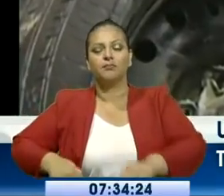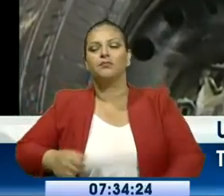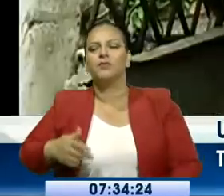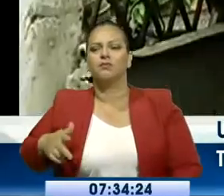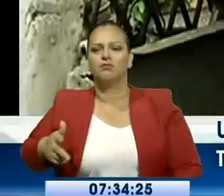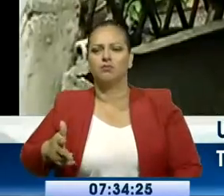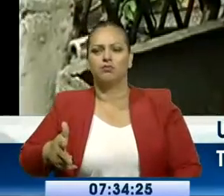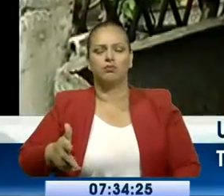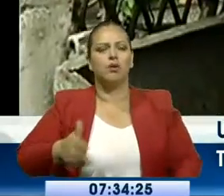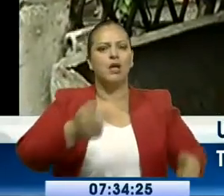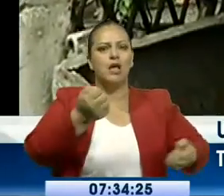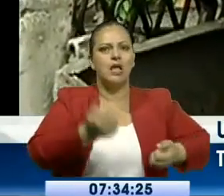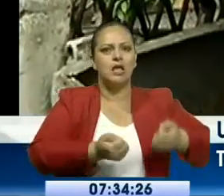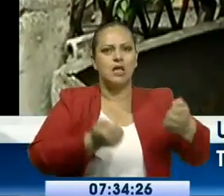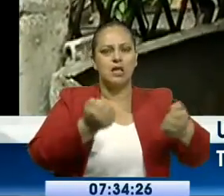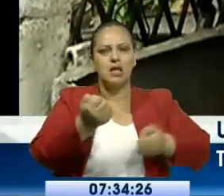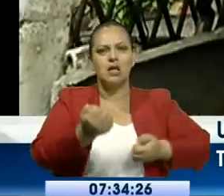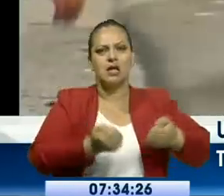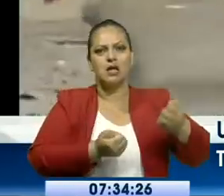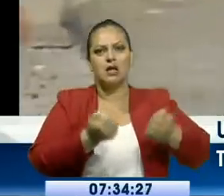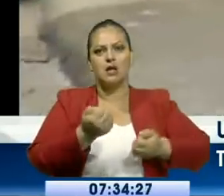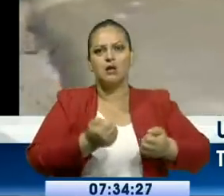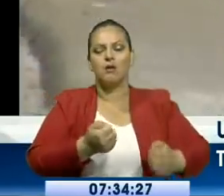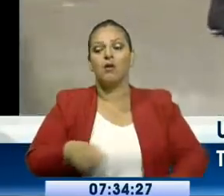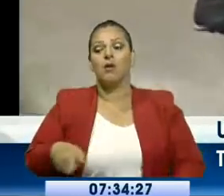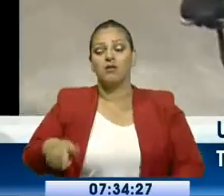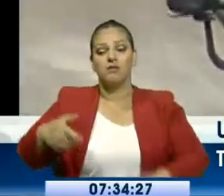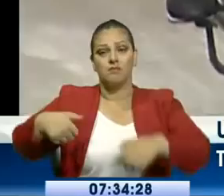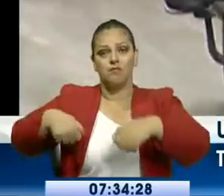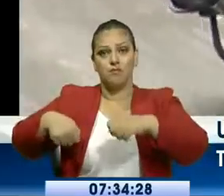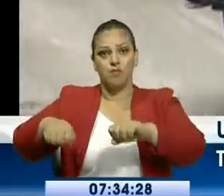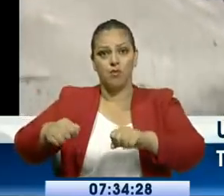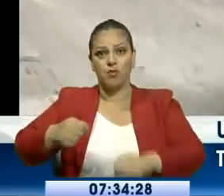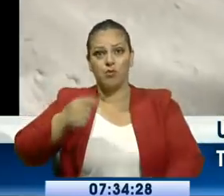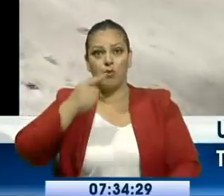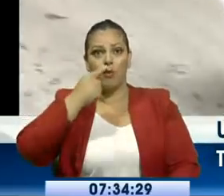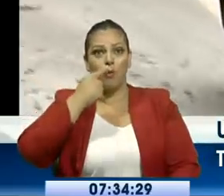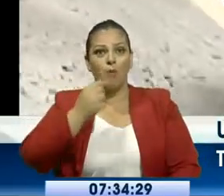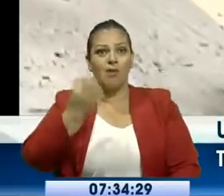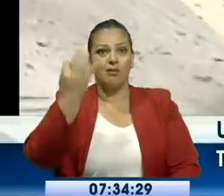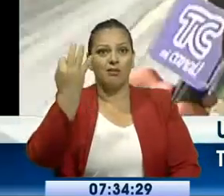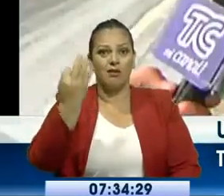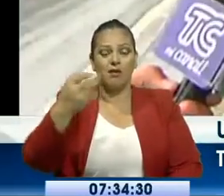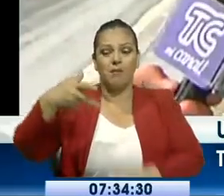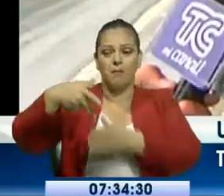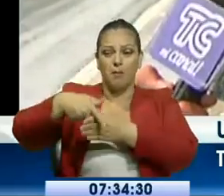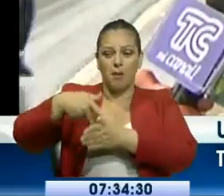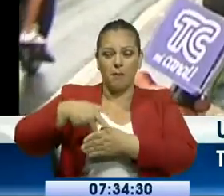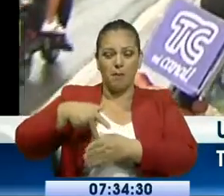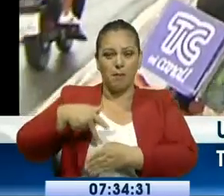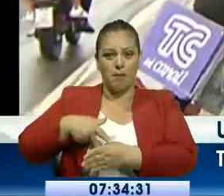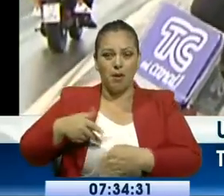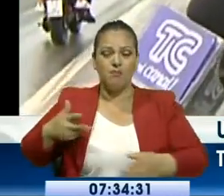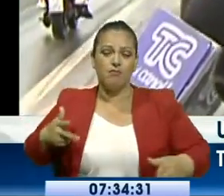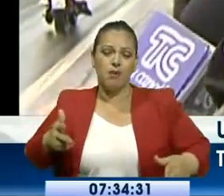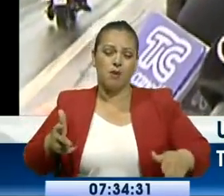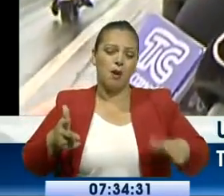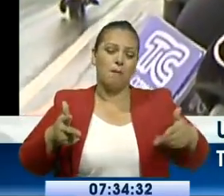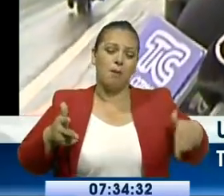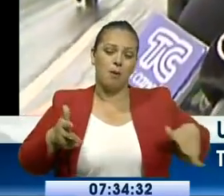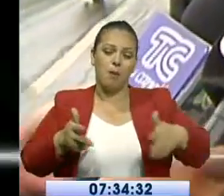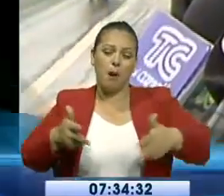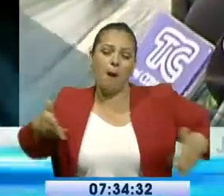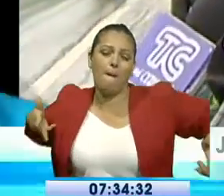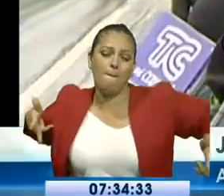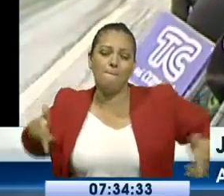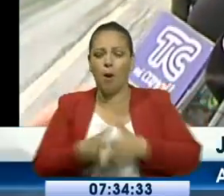la que, según versiones, viajaban tres personas, quienes tras el impacto cayeron a la calzada. No, gracias a Dios todos